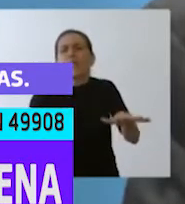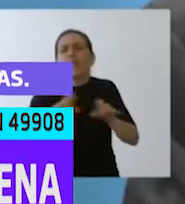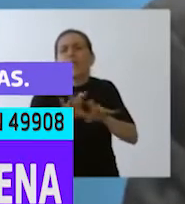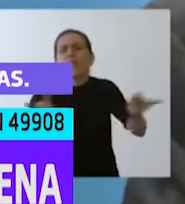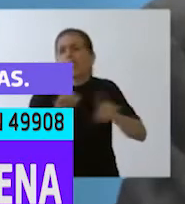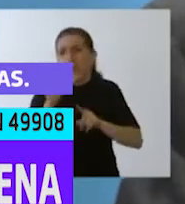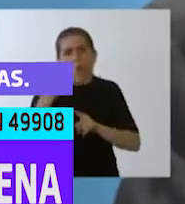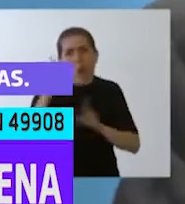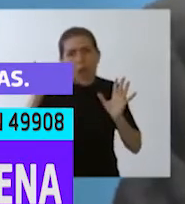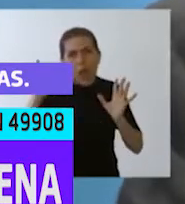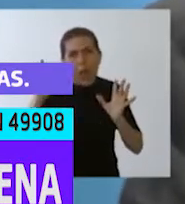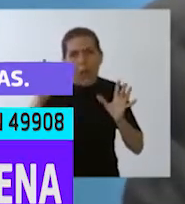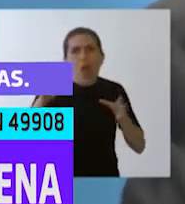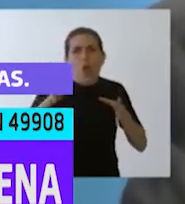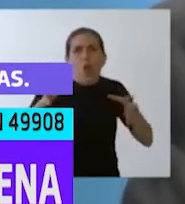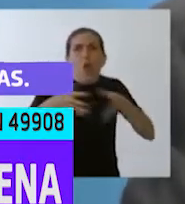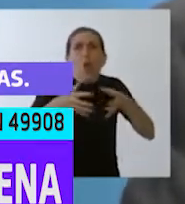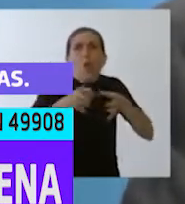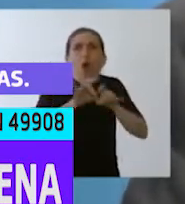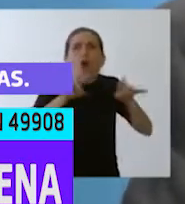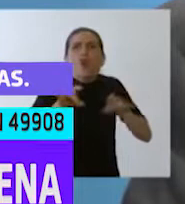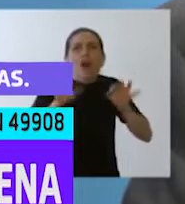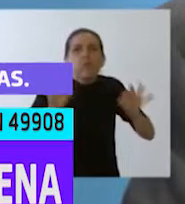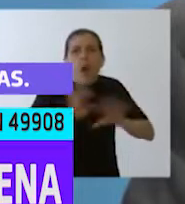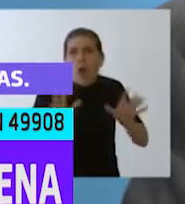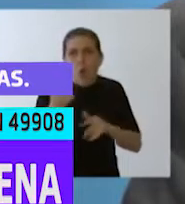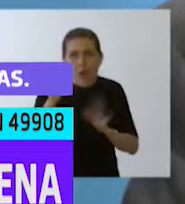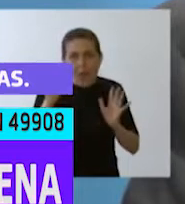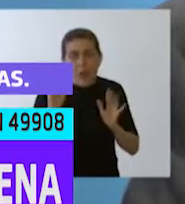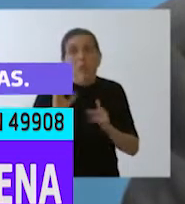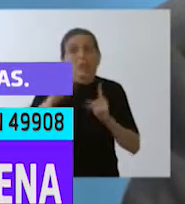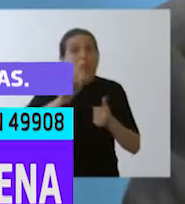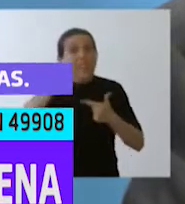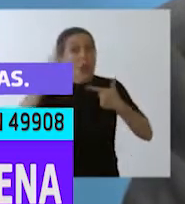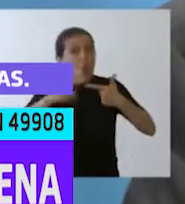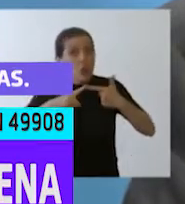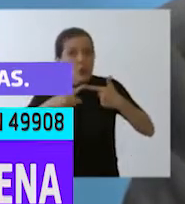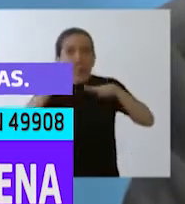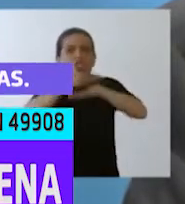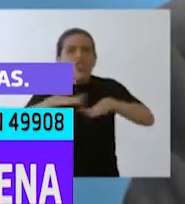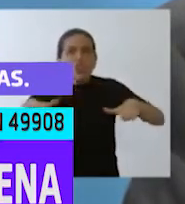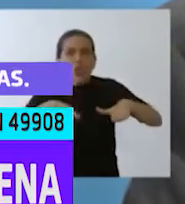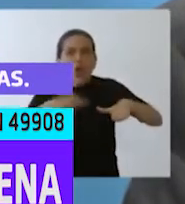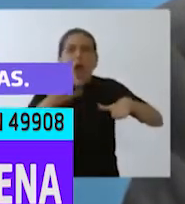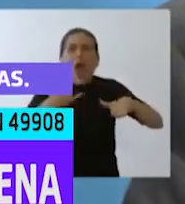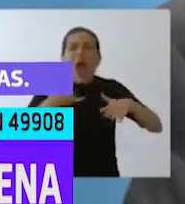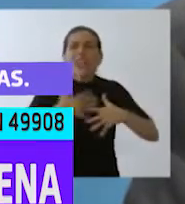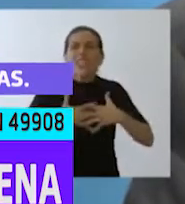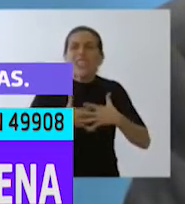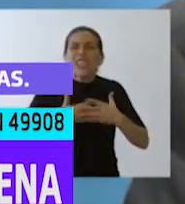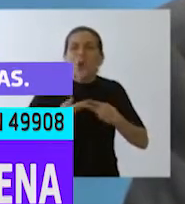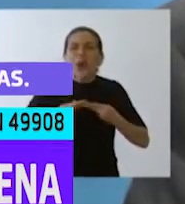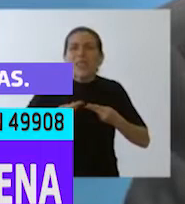ejes. Cero caso con esta estrategia ni con ninguna vamos a tener, porque la verdad que cero caso hay que tener una